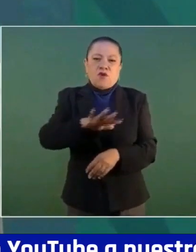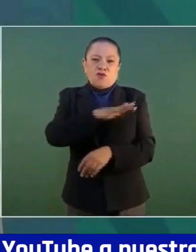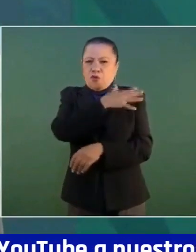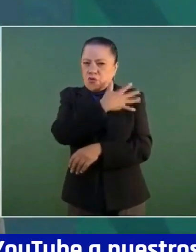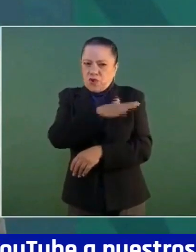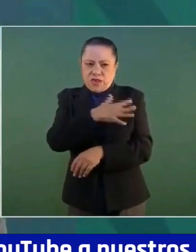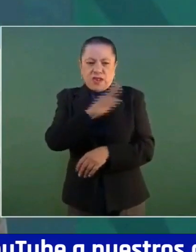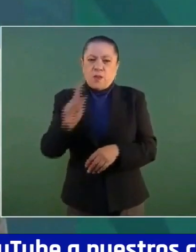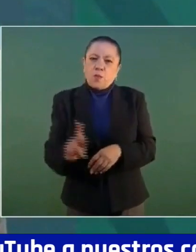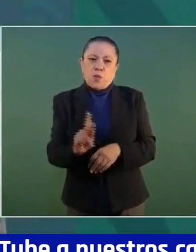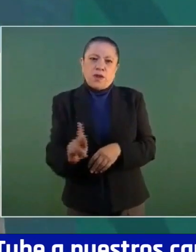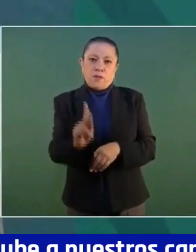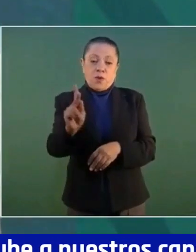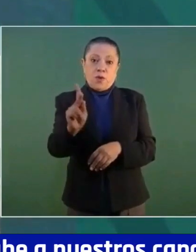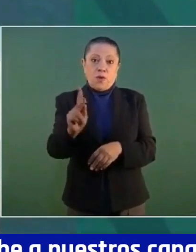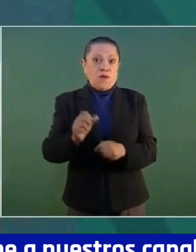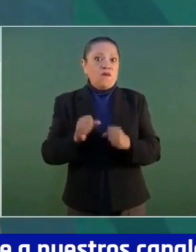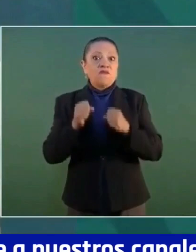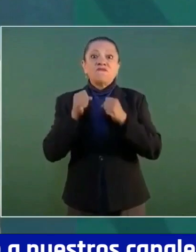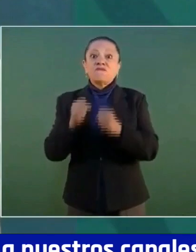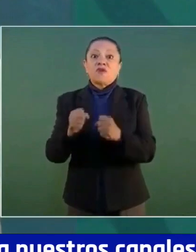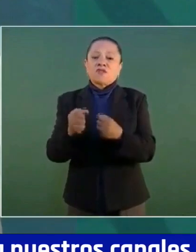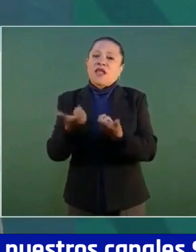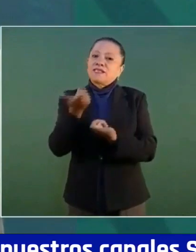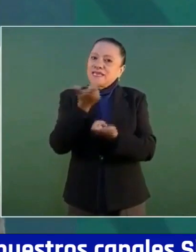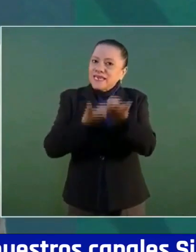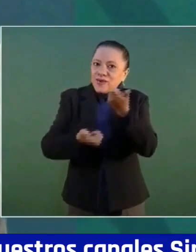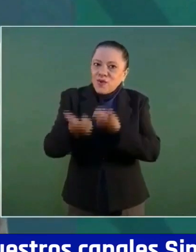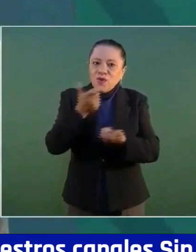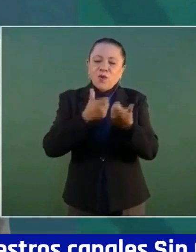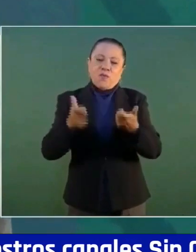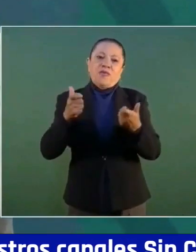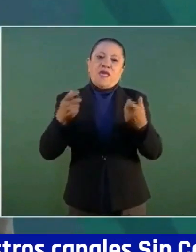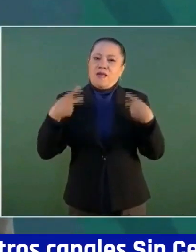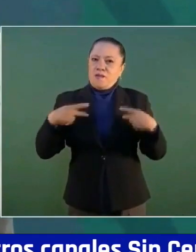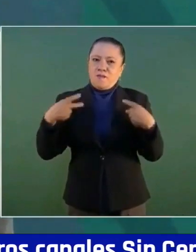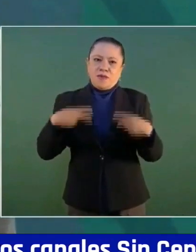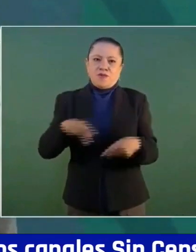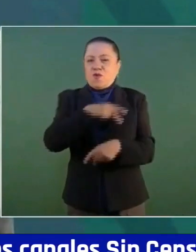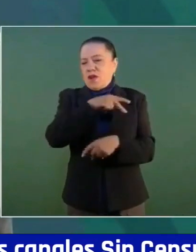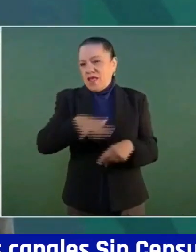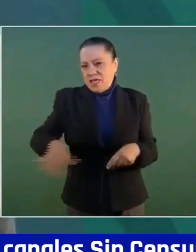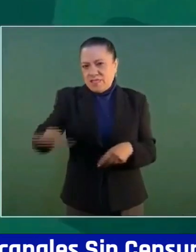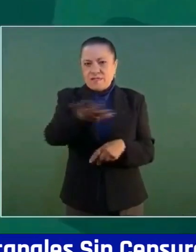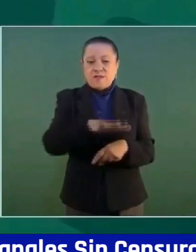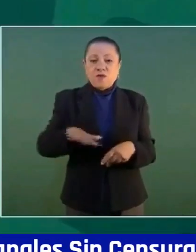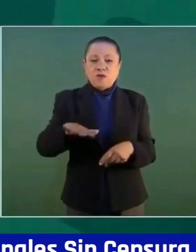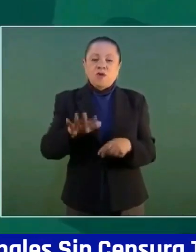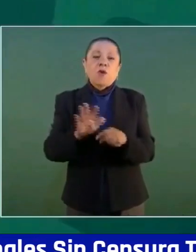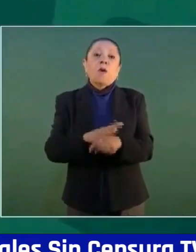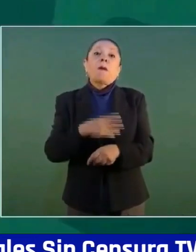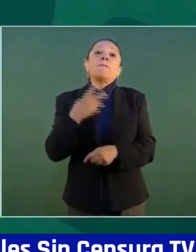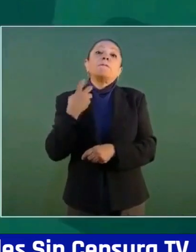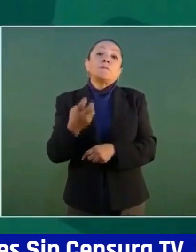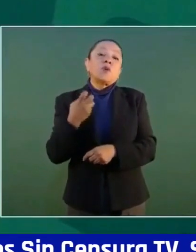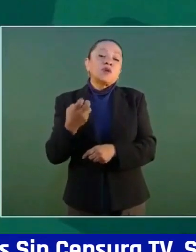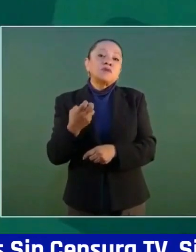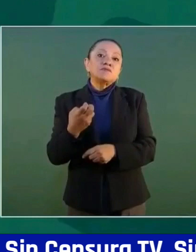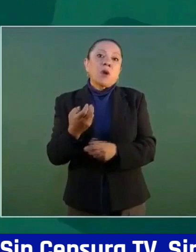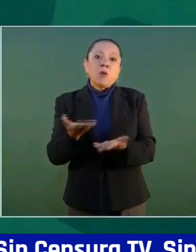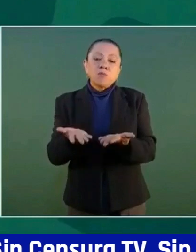interés del pueblo, fortalecer la economía popular. Y por eso no hemos tenido